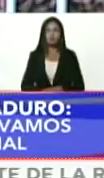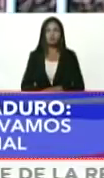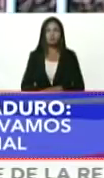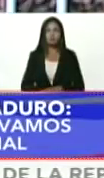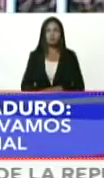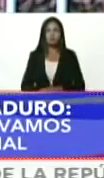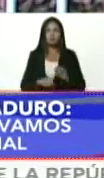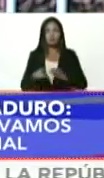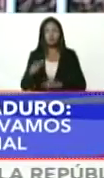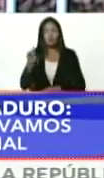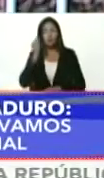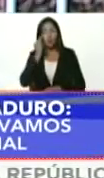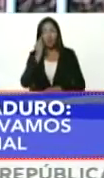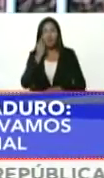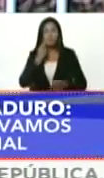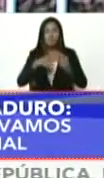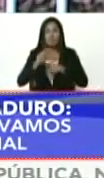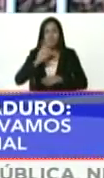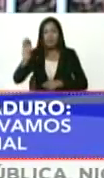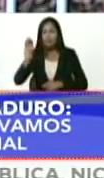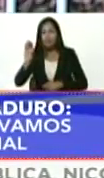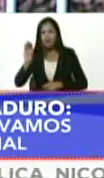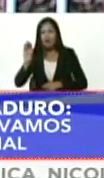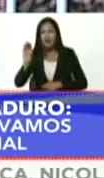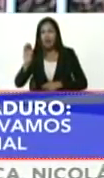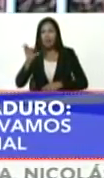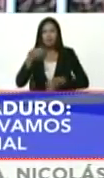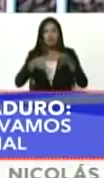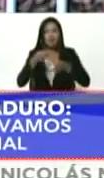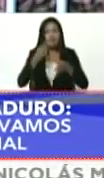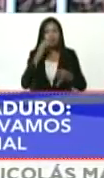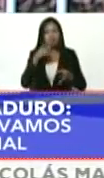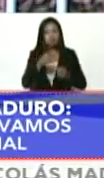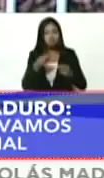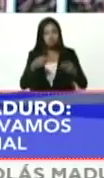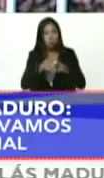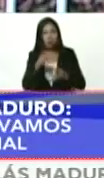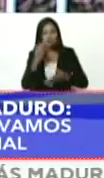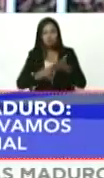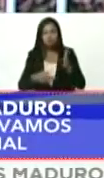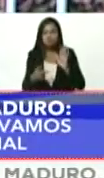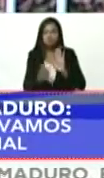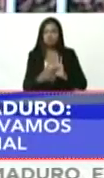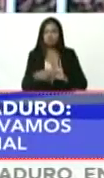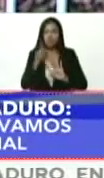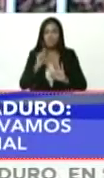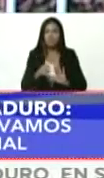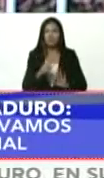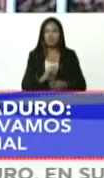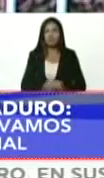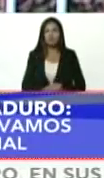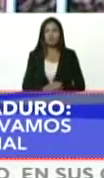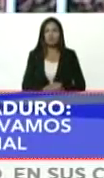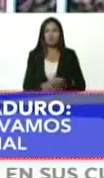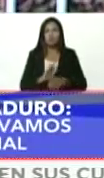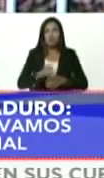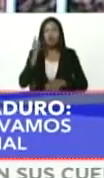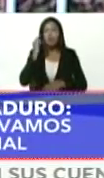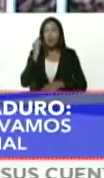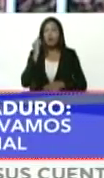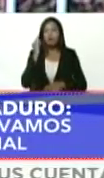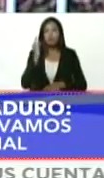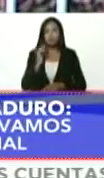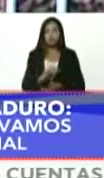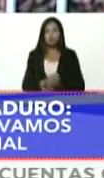Y esta señora vende patria. La fiscalía tiene que tomar cartas en el asunto. Y esta señora vende